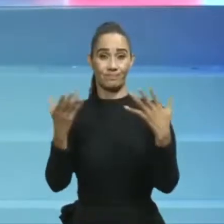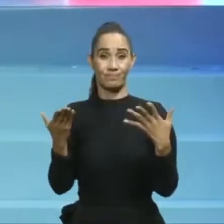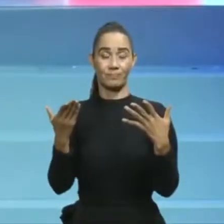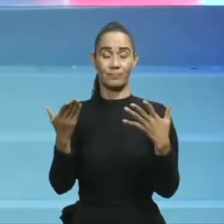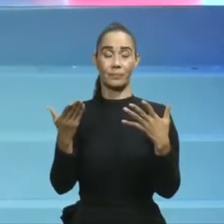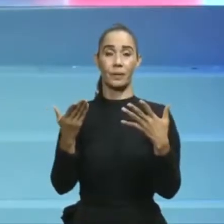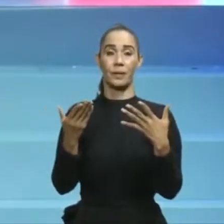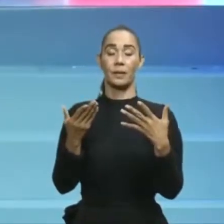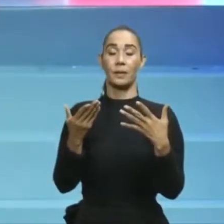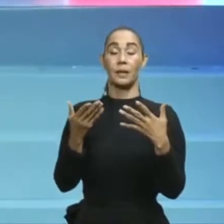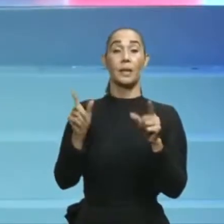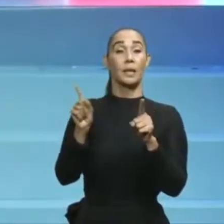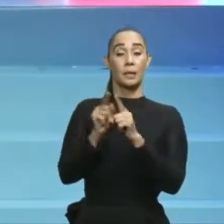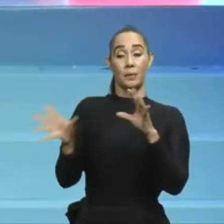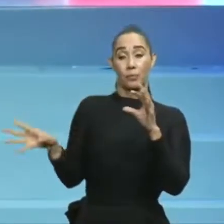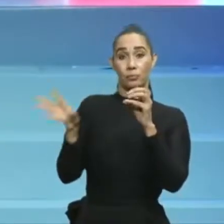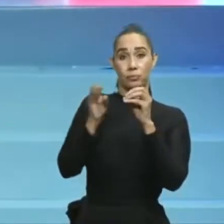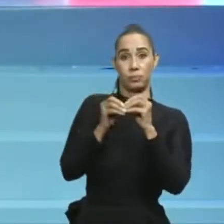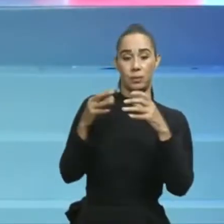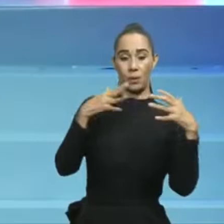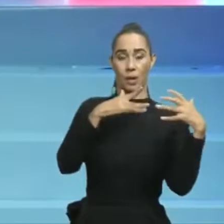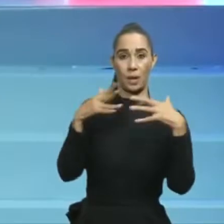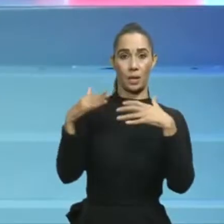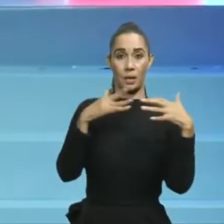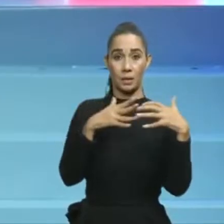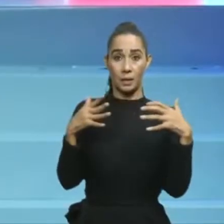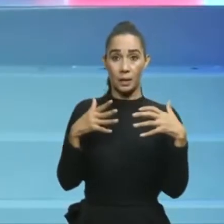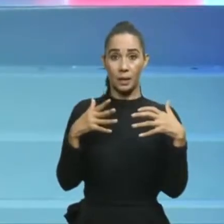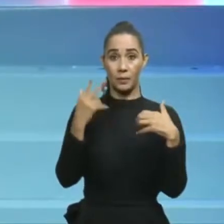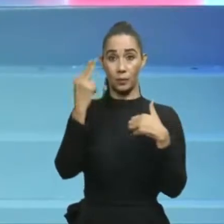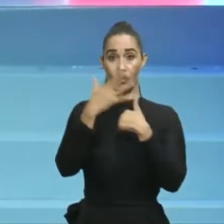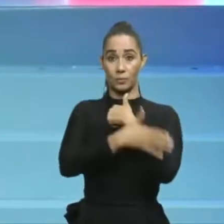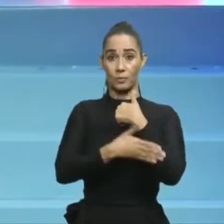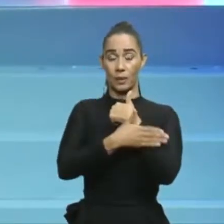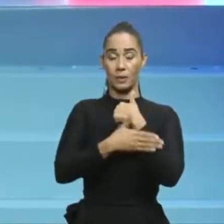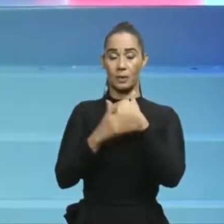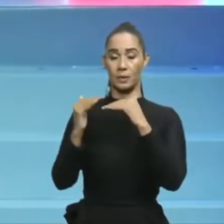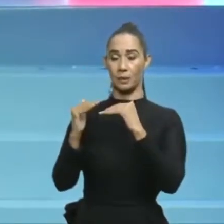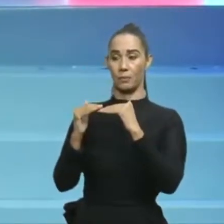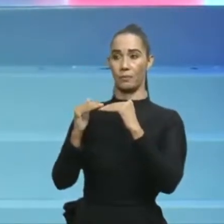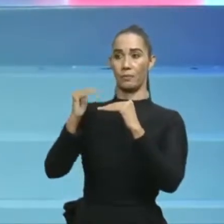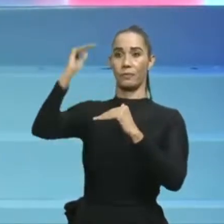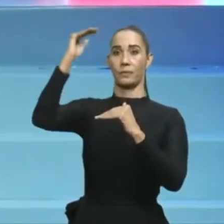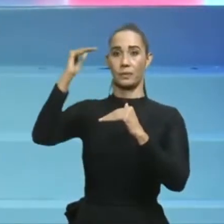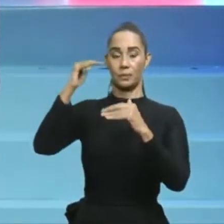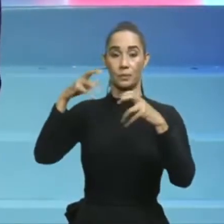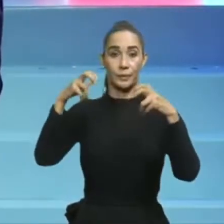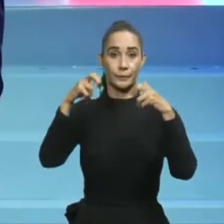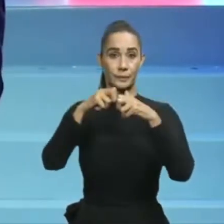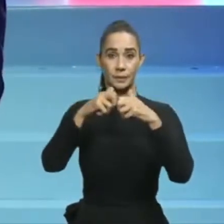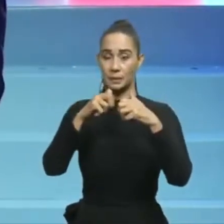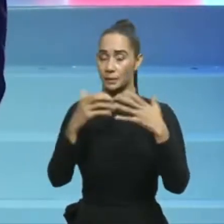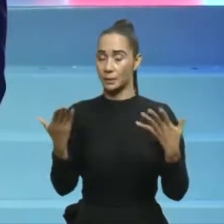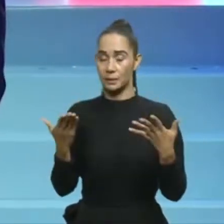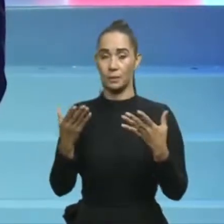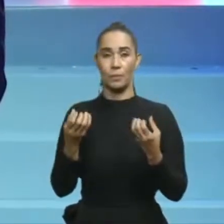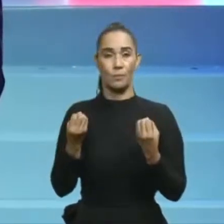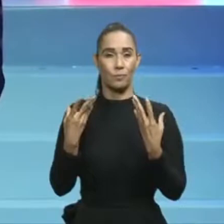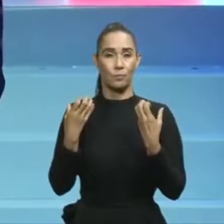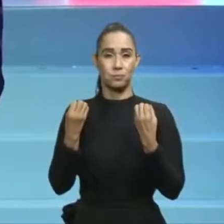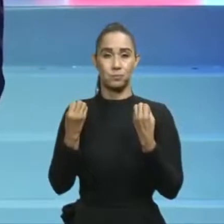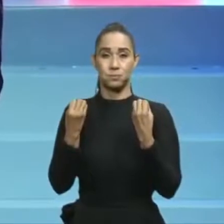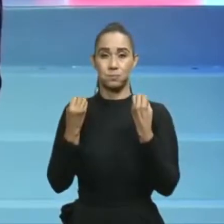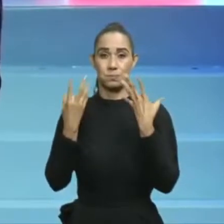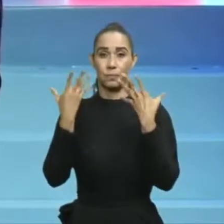agravada además por la guerra entre rusia y ucrania que elevaron los precios de la energía y aumentaron a niveles sin